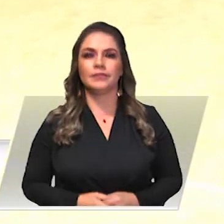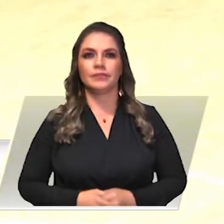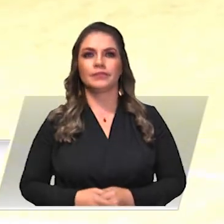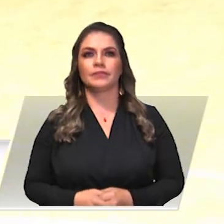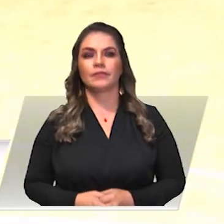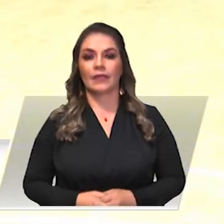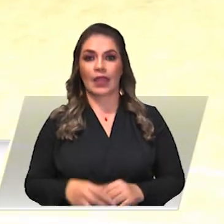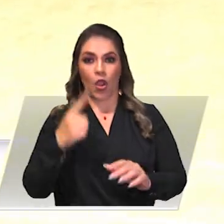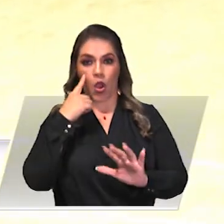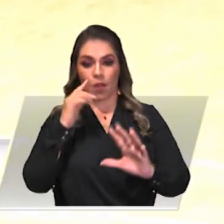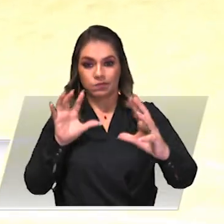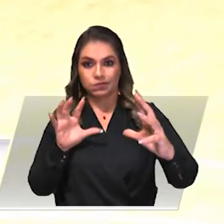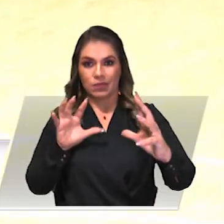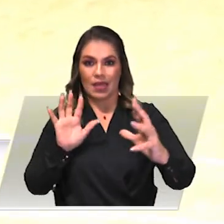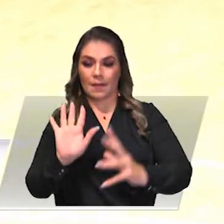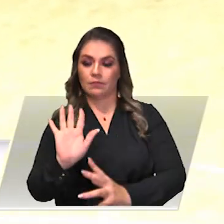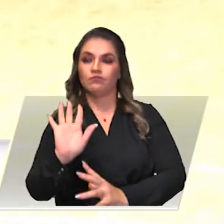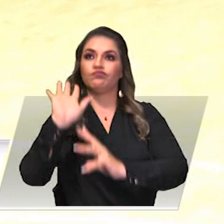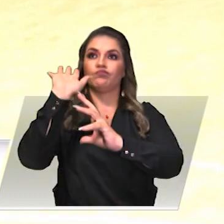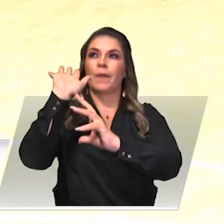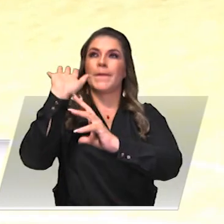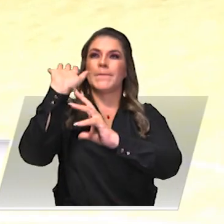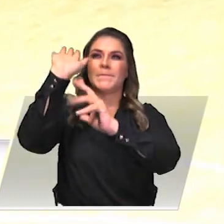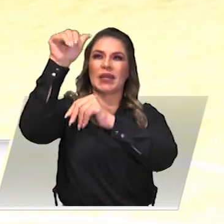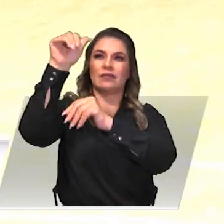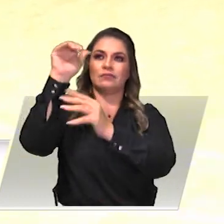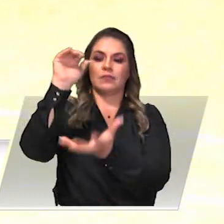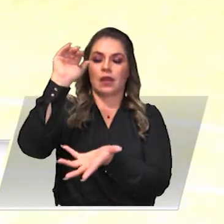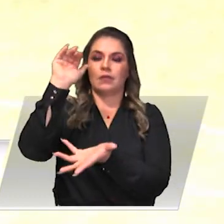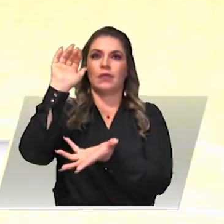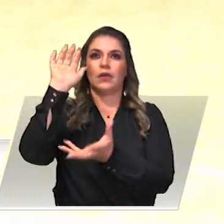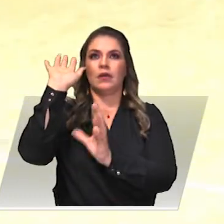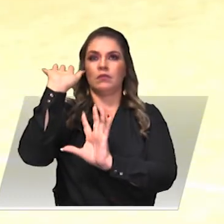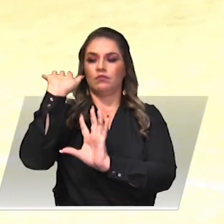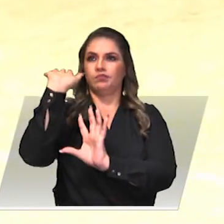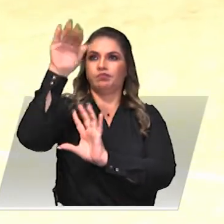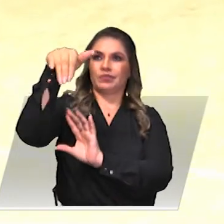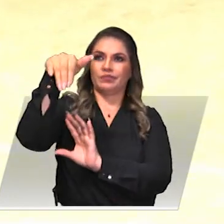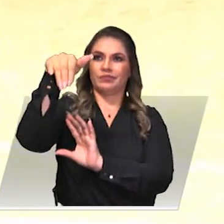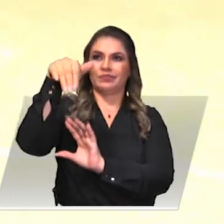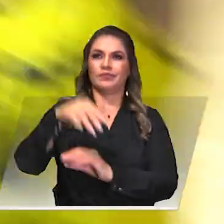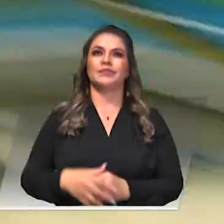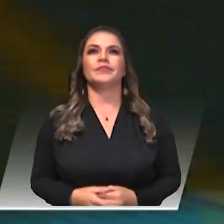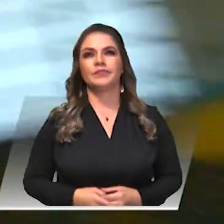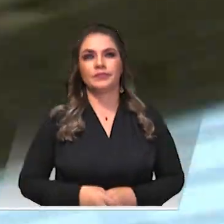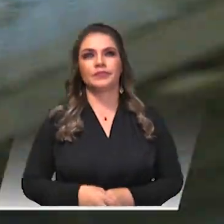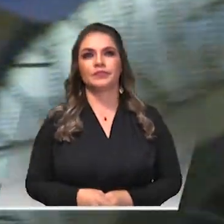acá. Levantamos y la muñeca queda debajo, o sea, hacemos eso.